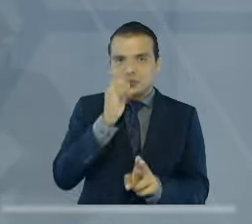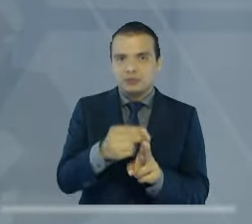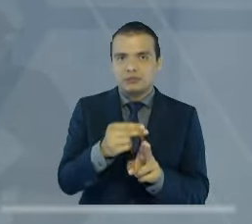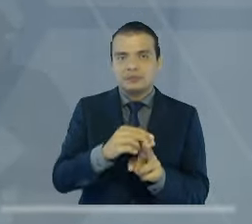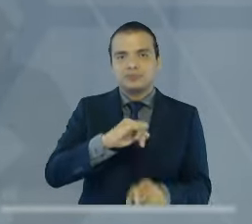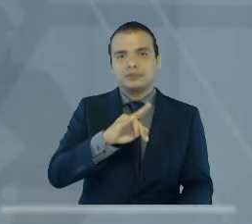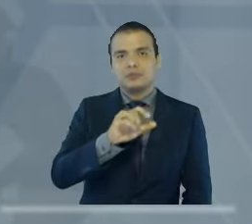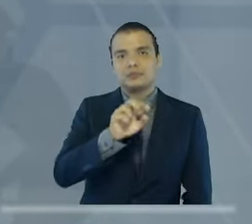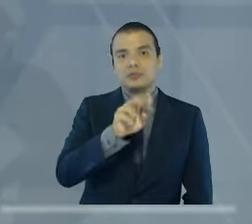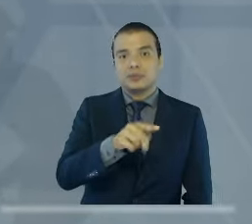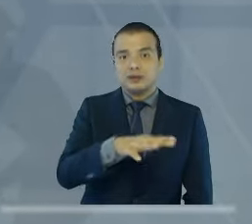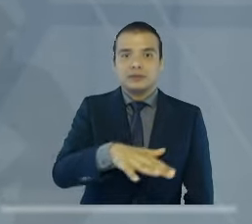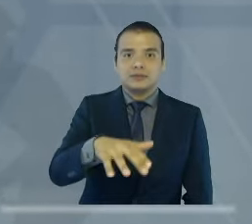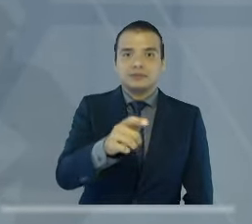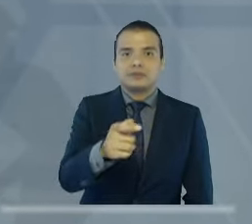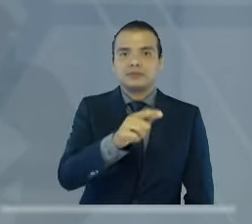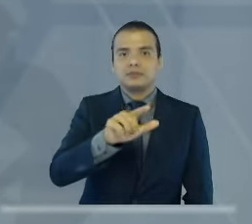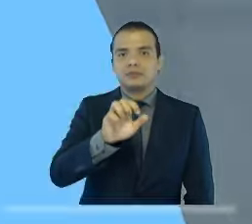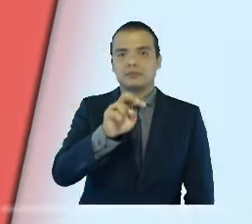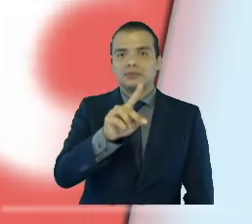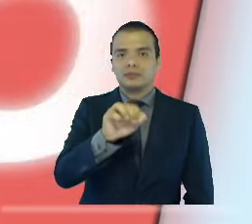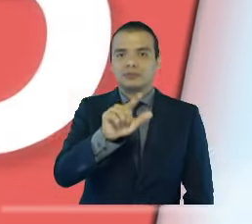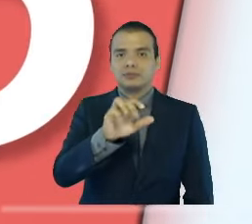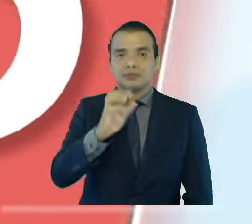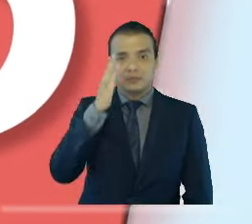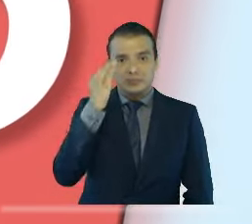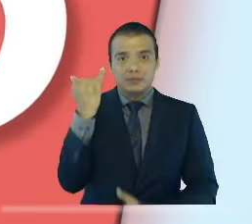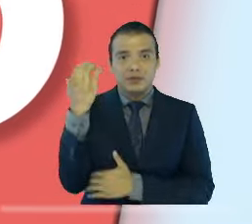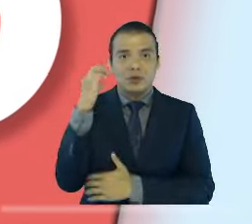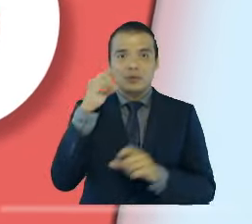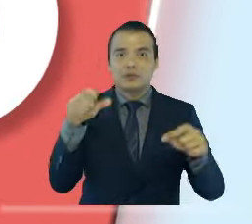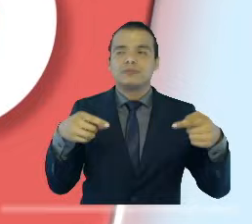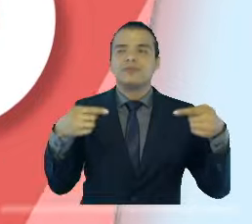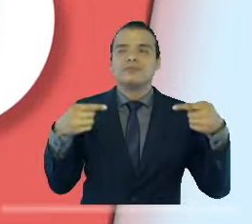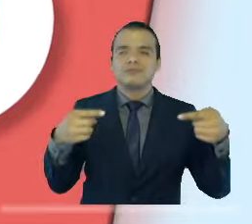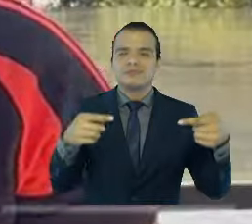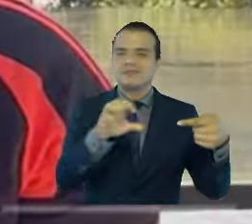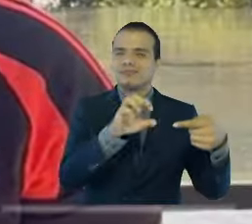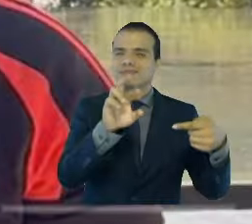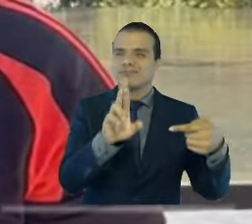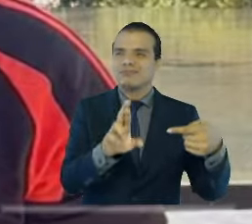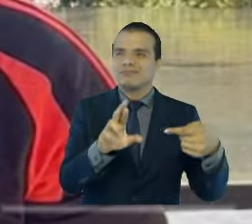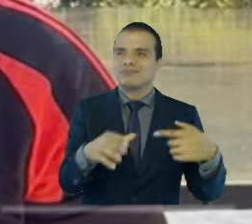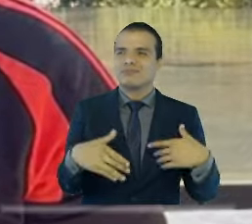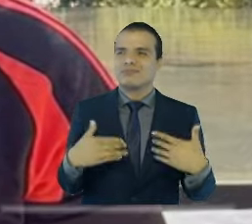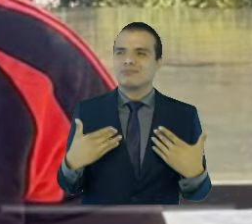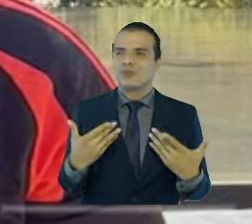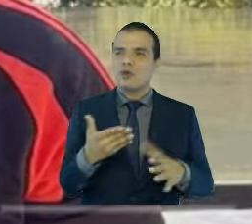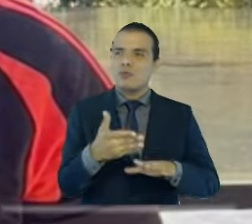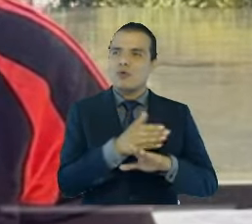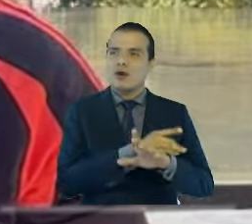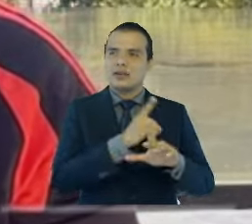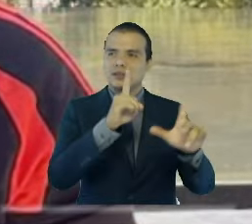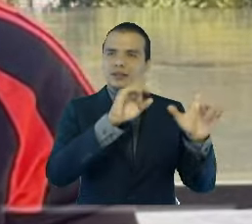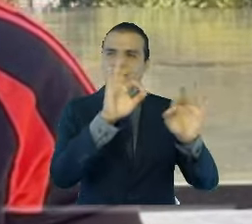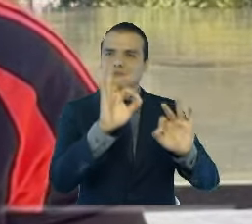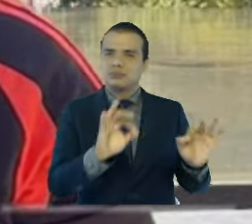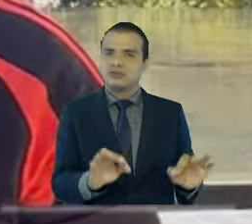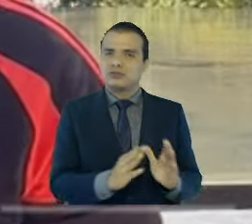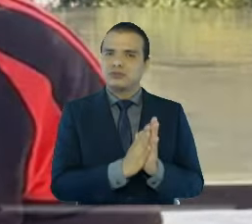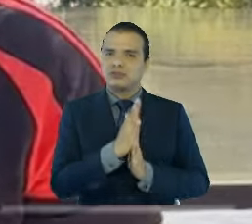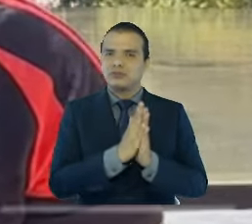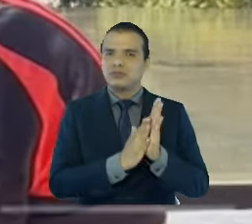Copa América que Hoy juega nuestra tricolor Julián Bienvenido a 90 minutos y cuéntenos cómo ha estado el ambiente previo a nuestro